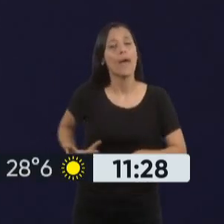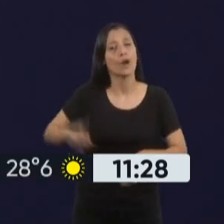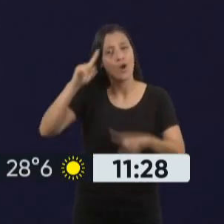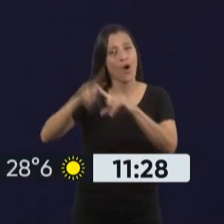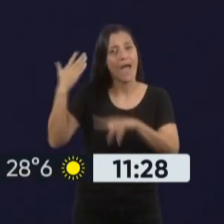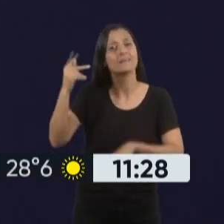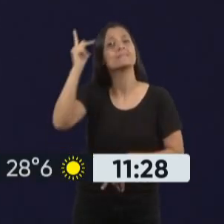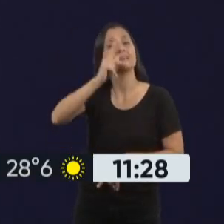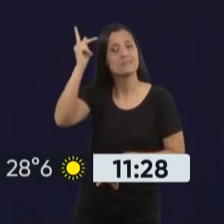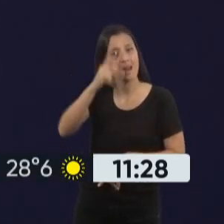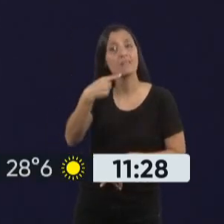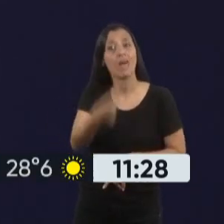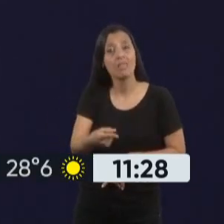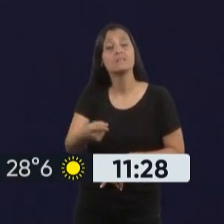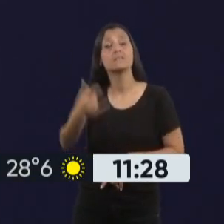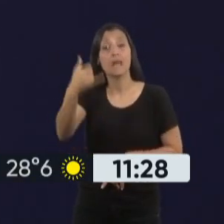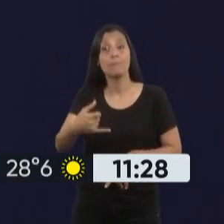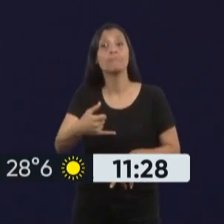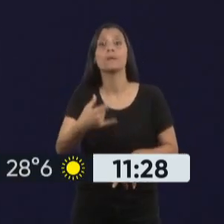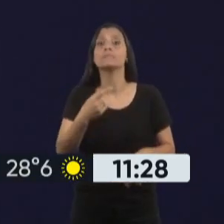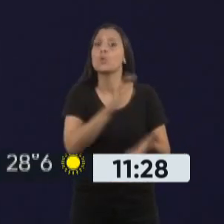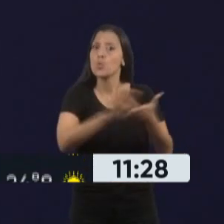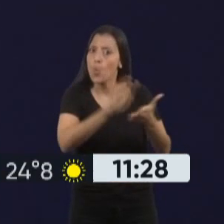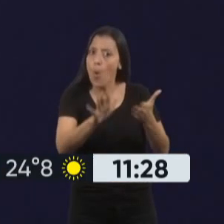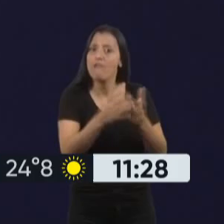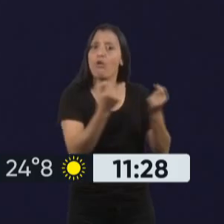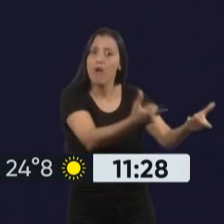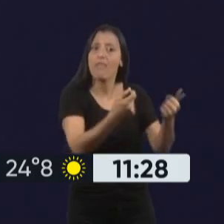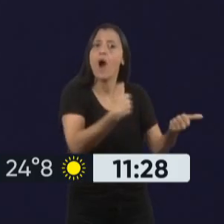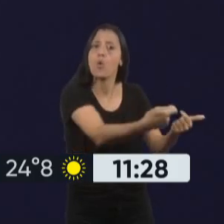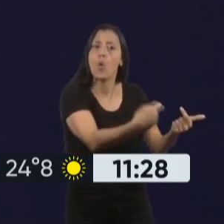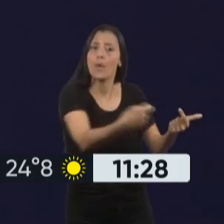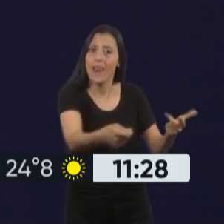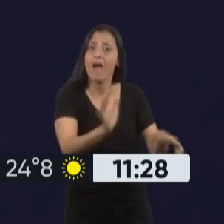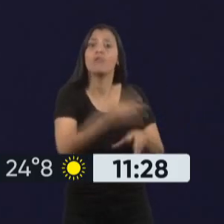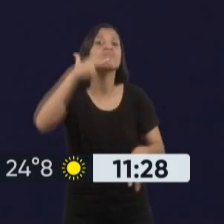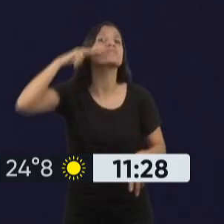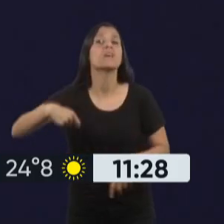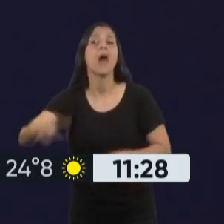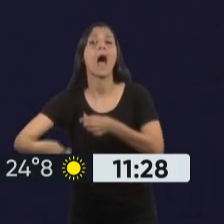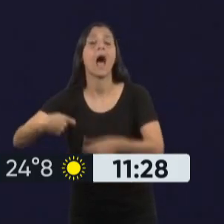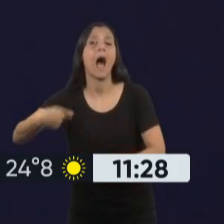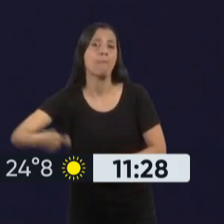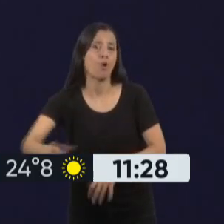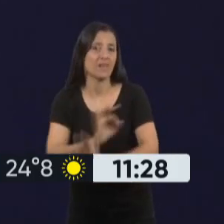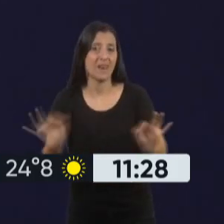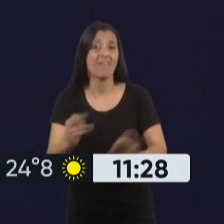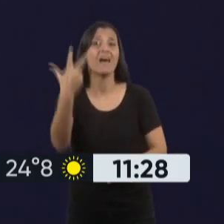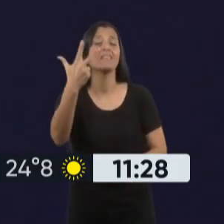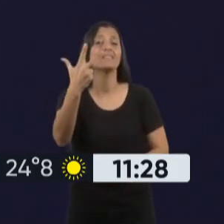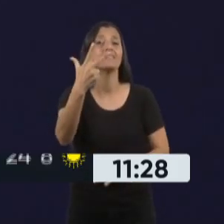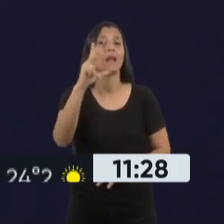cuando jubilaron y pensionaron sin aportes a cerca de 3,5 millones de